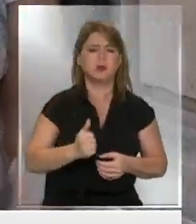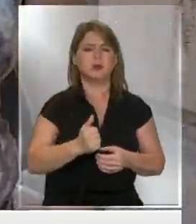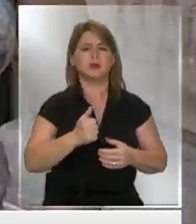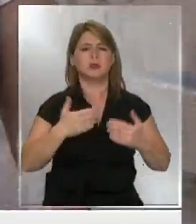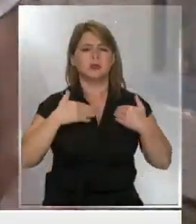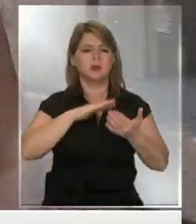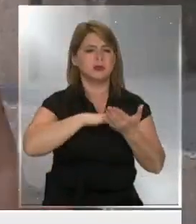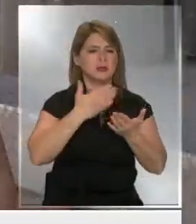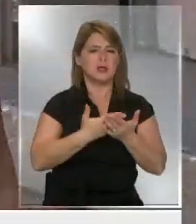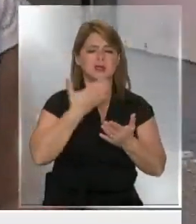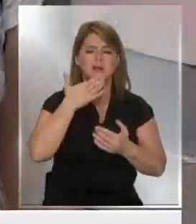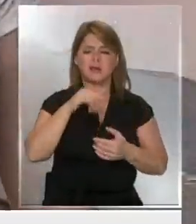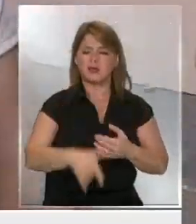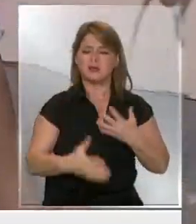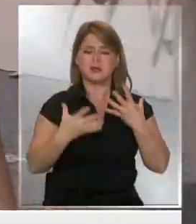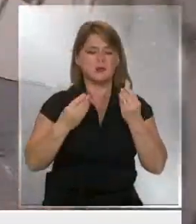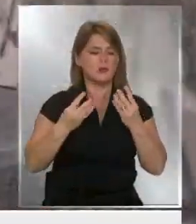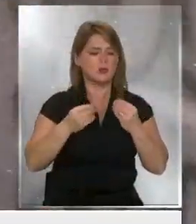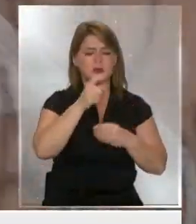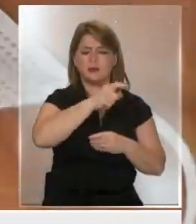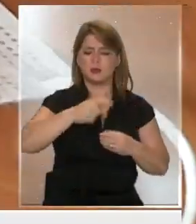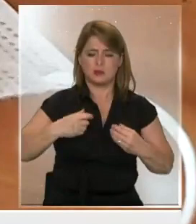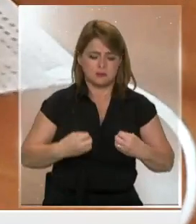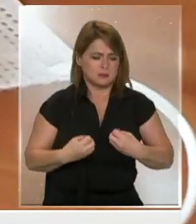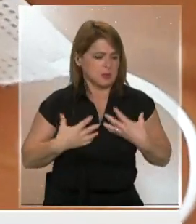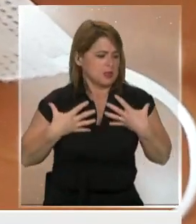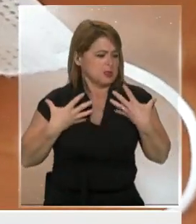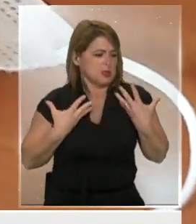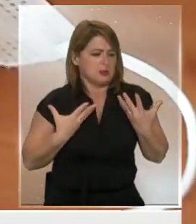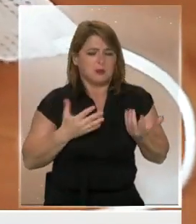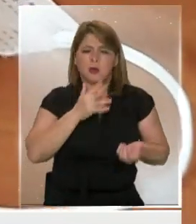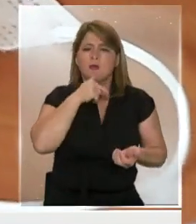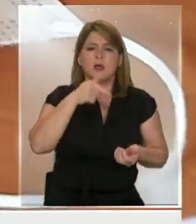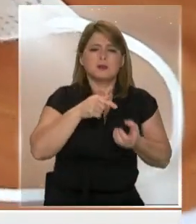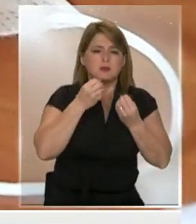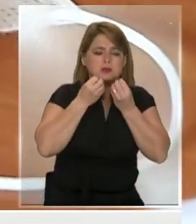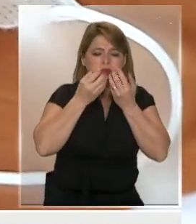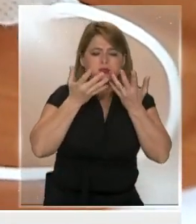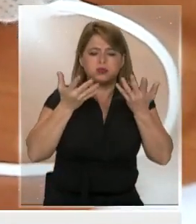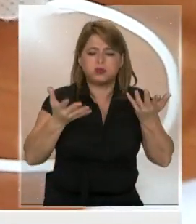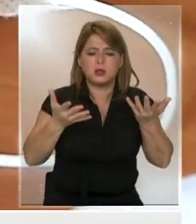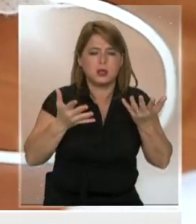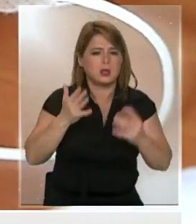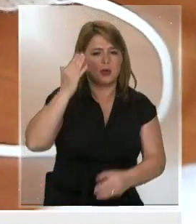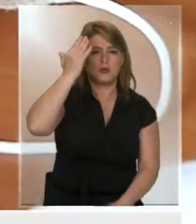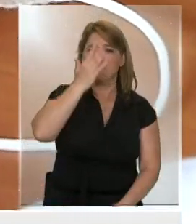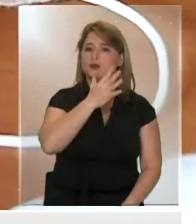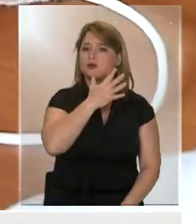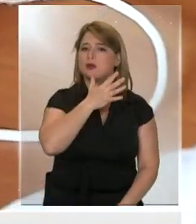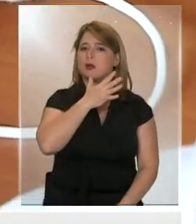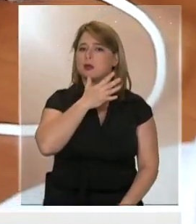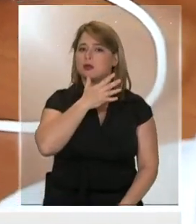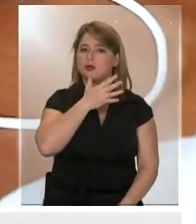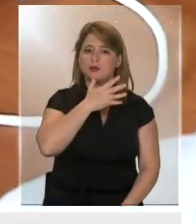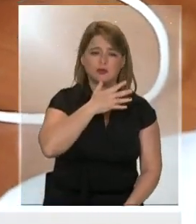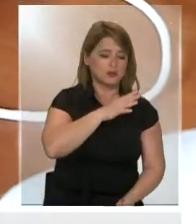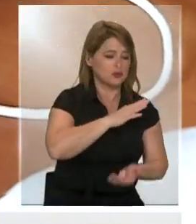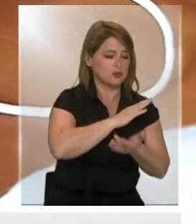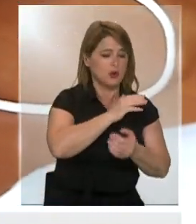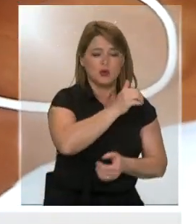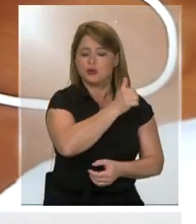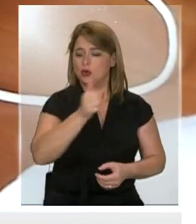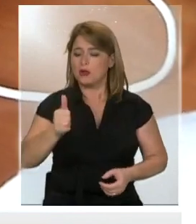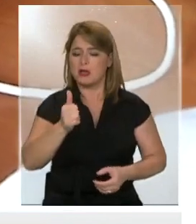el aumento de pacientes asintomáticos y que esparcen el virus sin saberlo. Claro que no todas las mascarillas